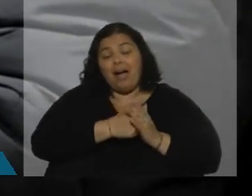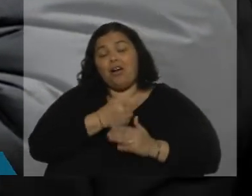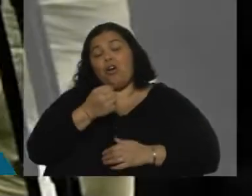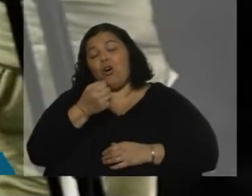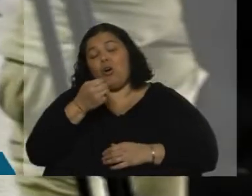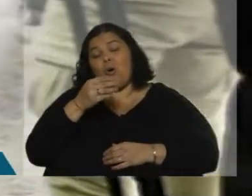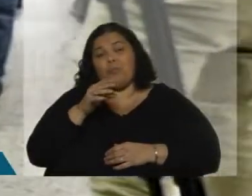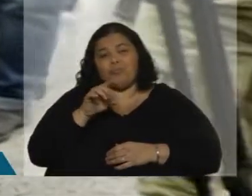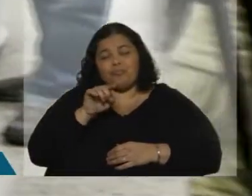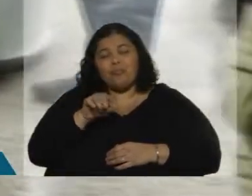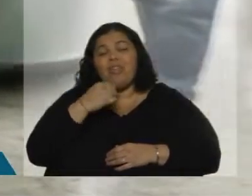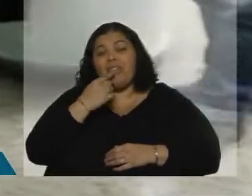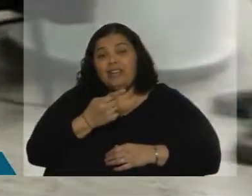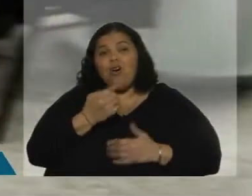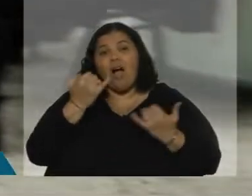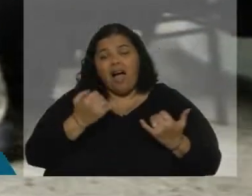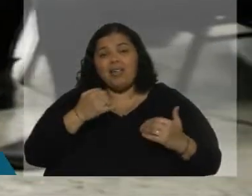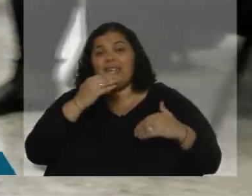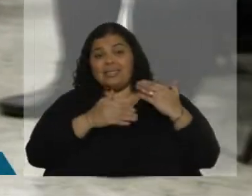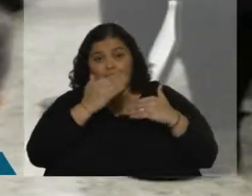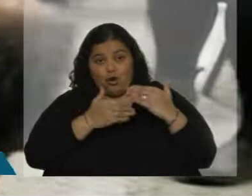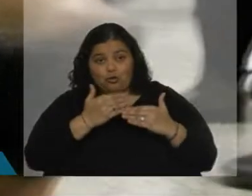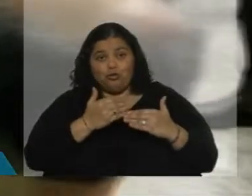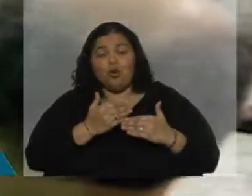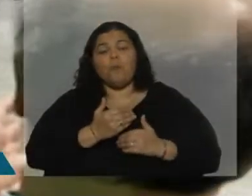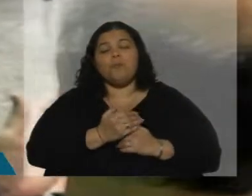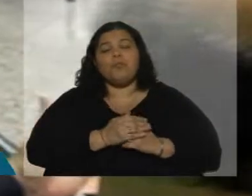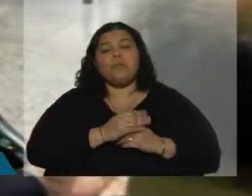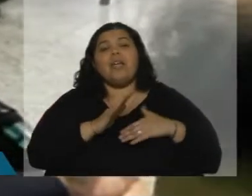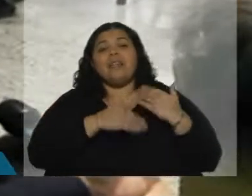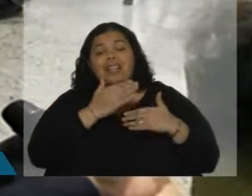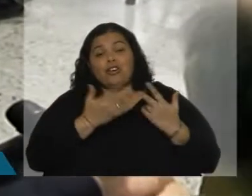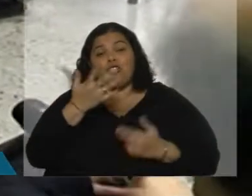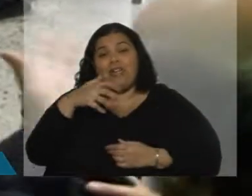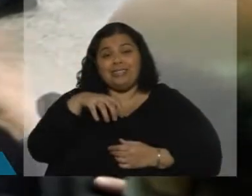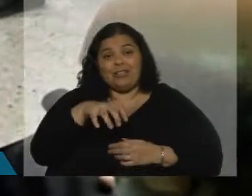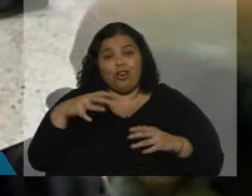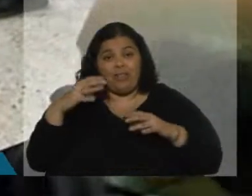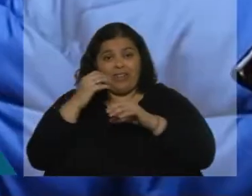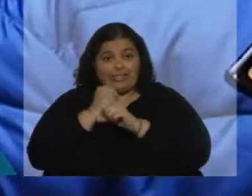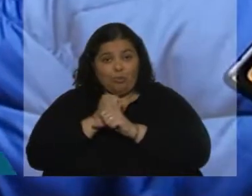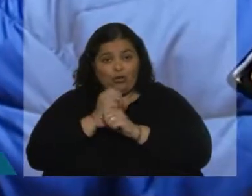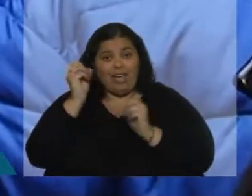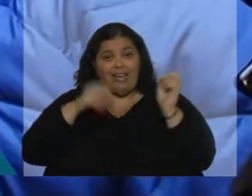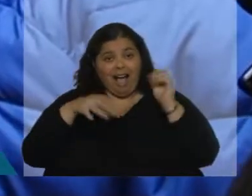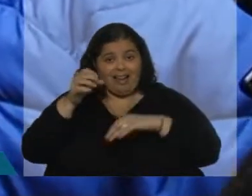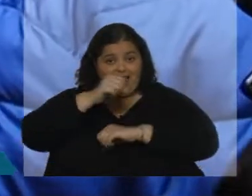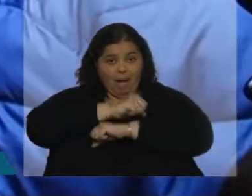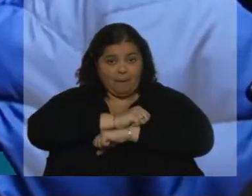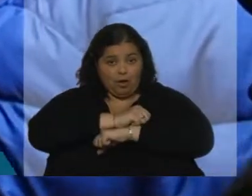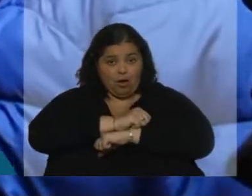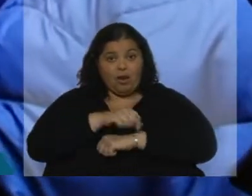120 millones de dólares por año del del sector del transporte de carga ahí tenemos